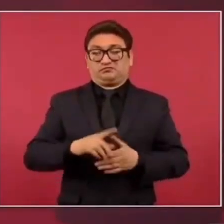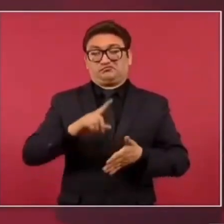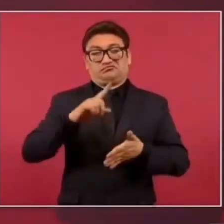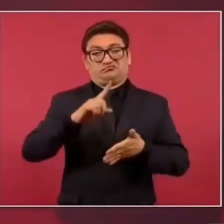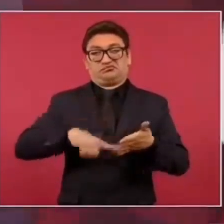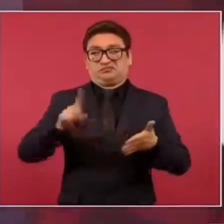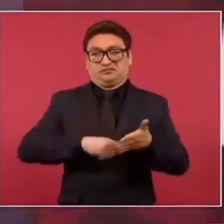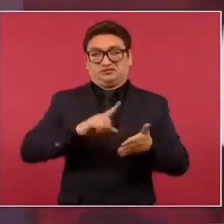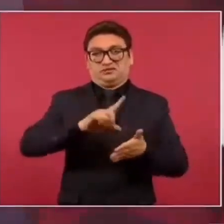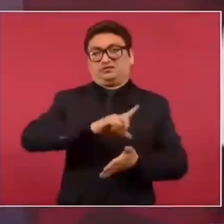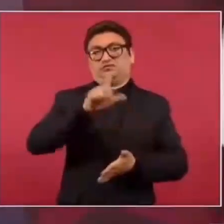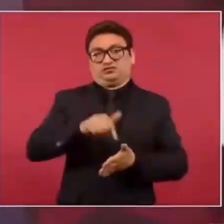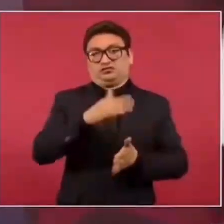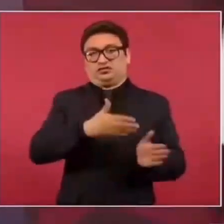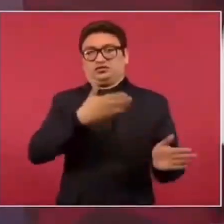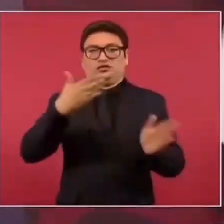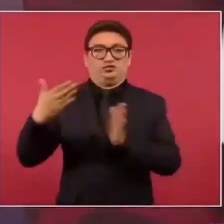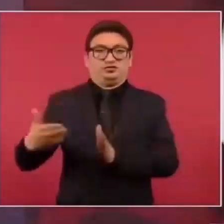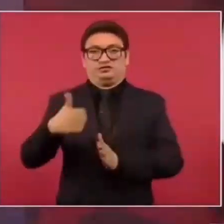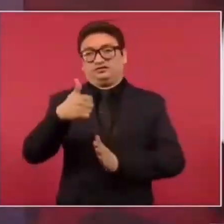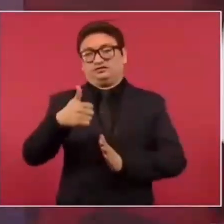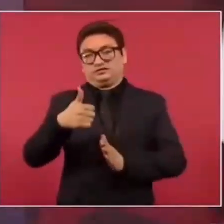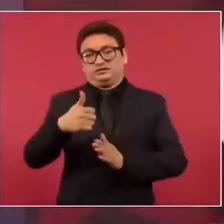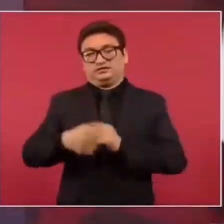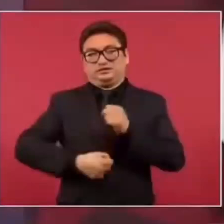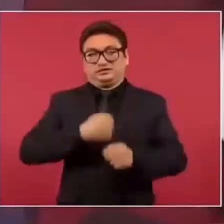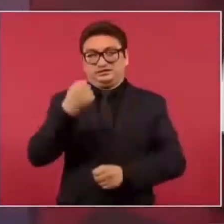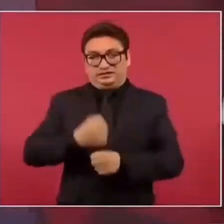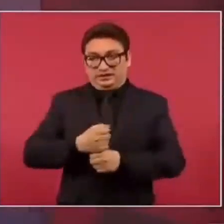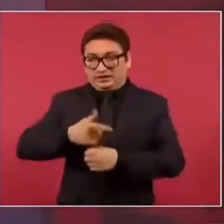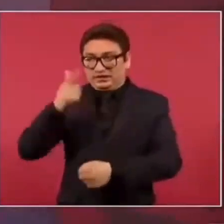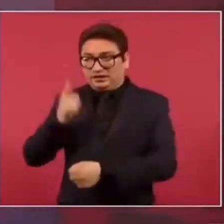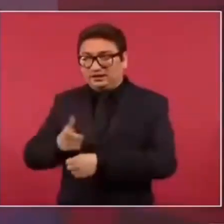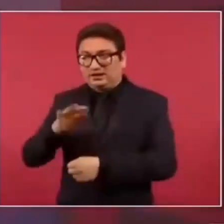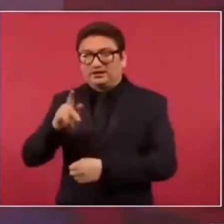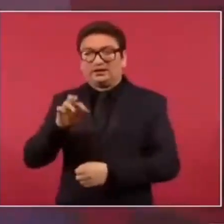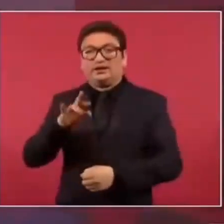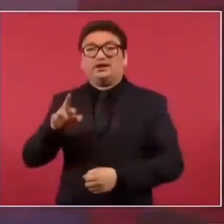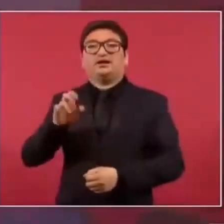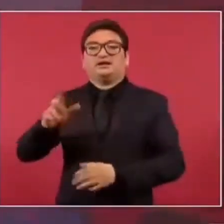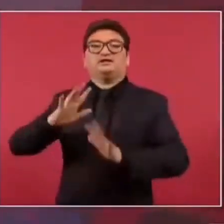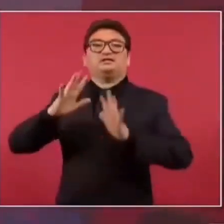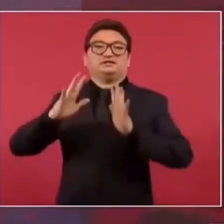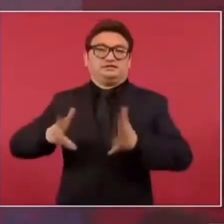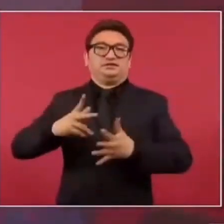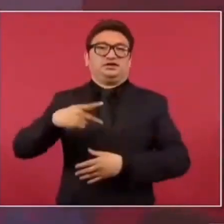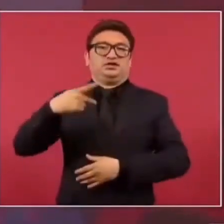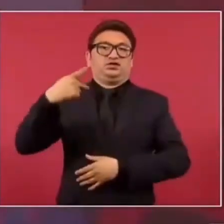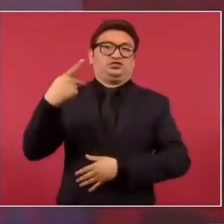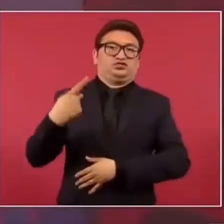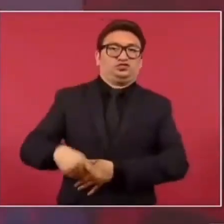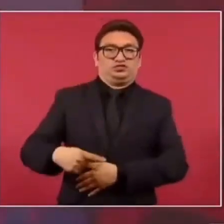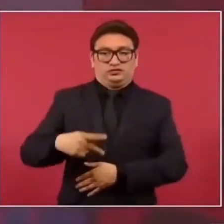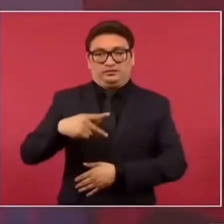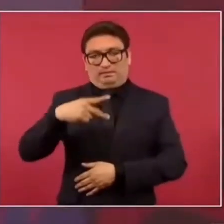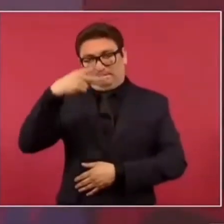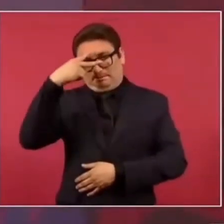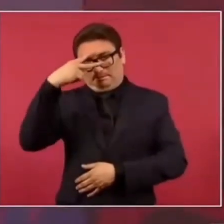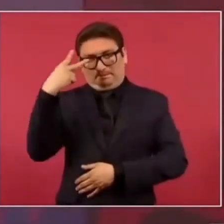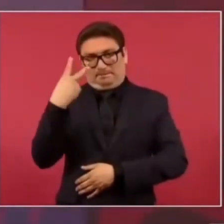ya en el sexenio siguiente que se descubre Cantarell, ya es de la nación.